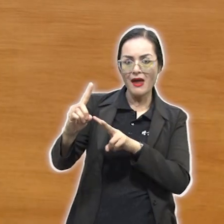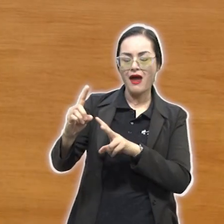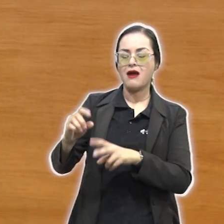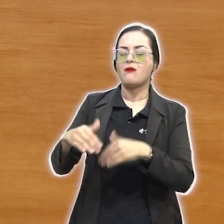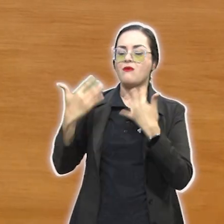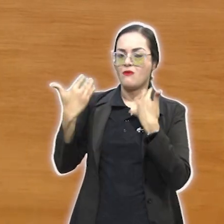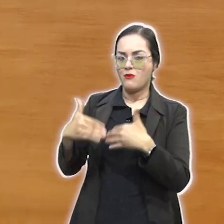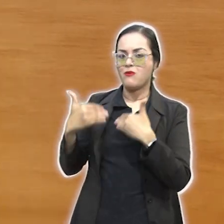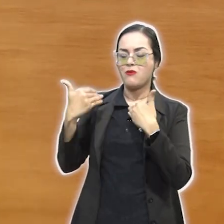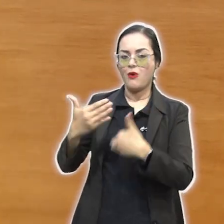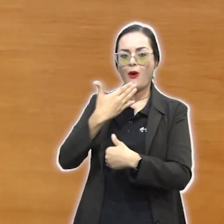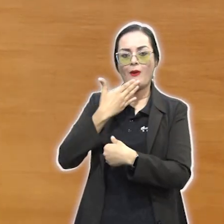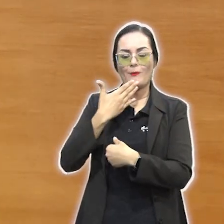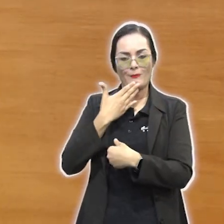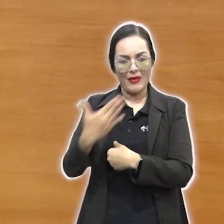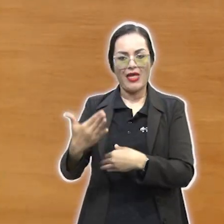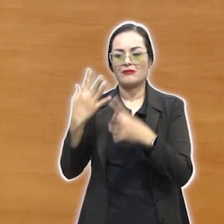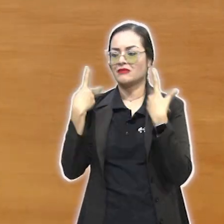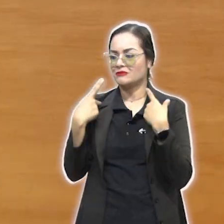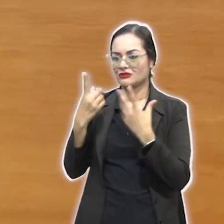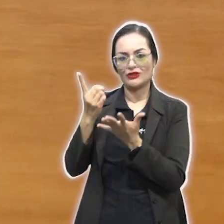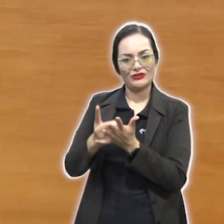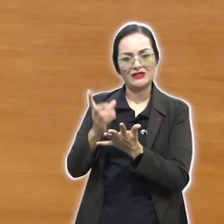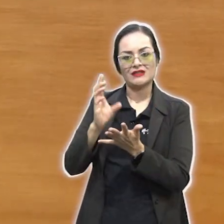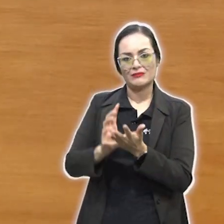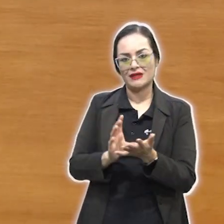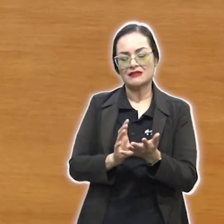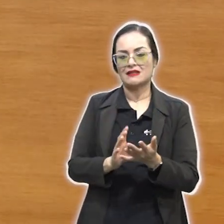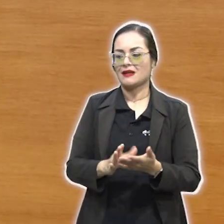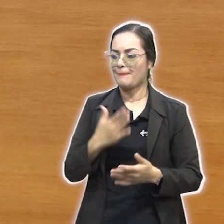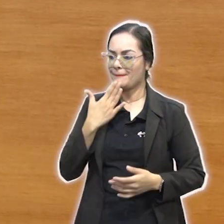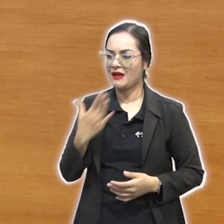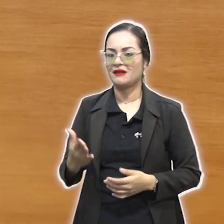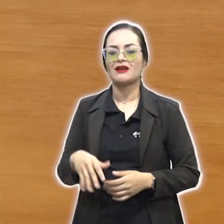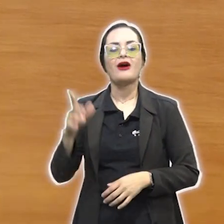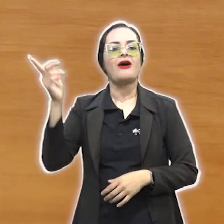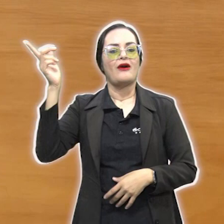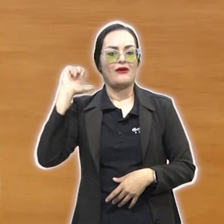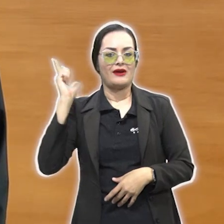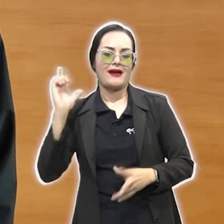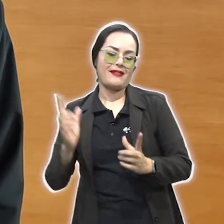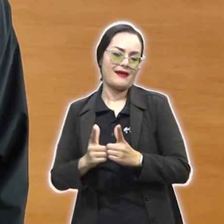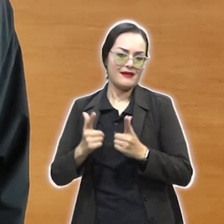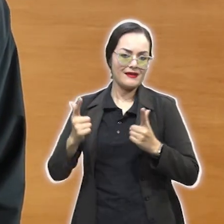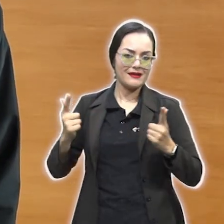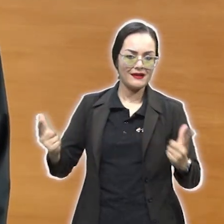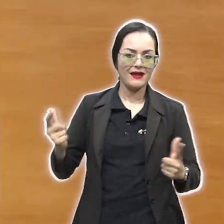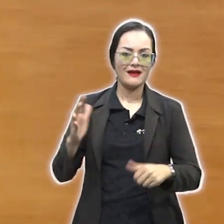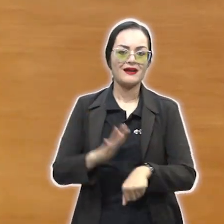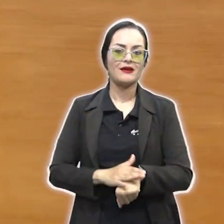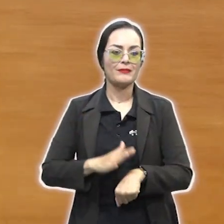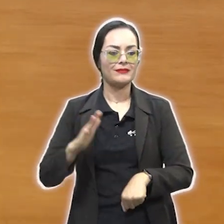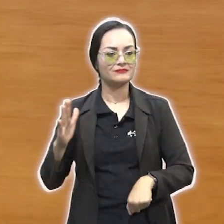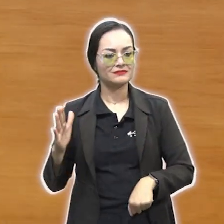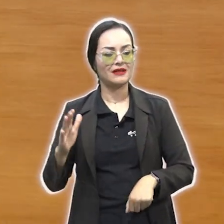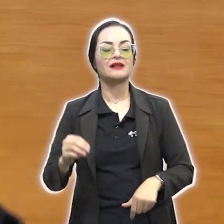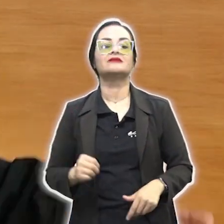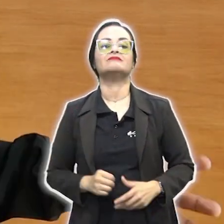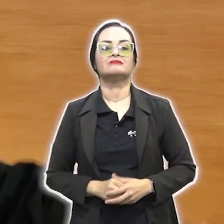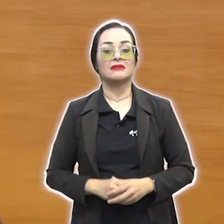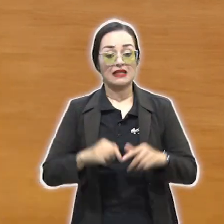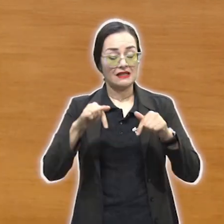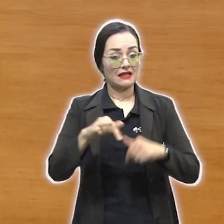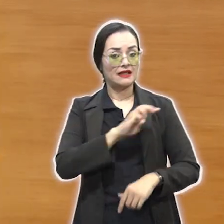personas con discapacidad. Me parece muy bien y espero y siga creciendo y va a llegar